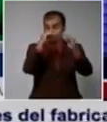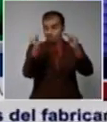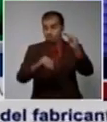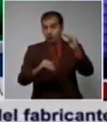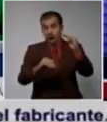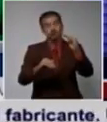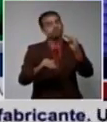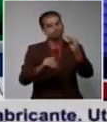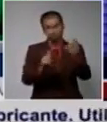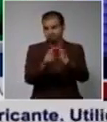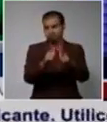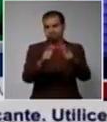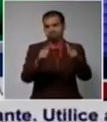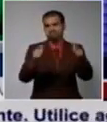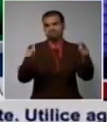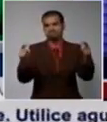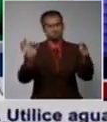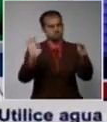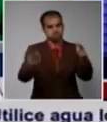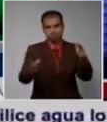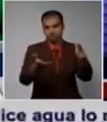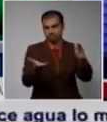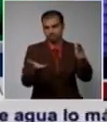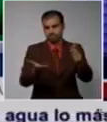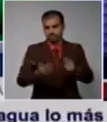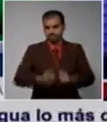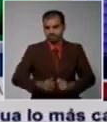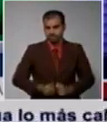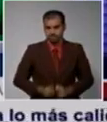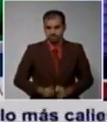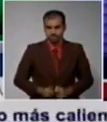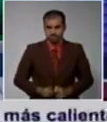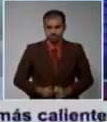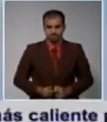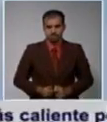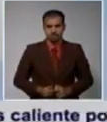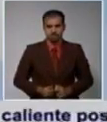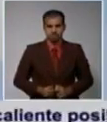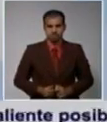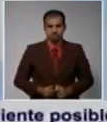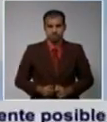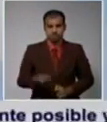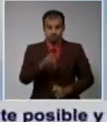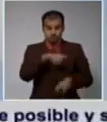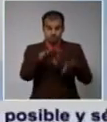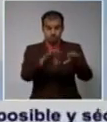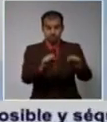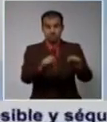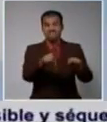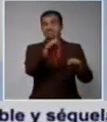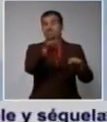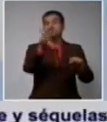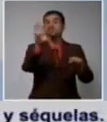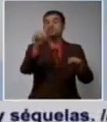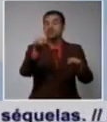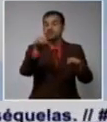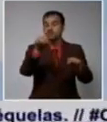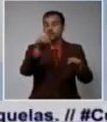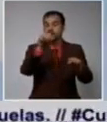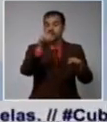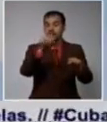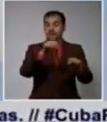edades pediátricas y lactantes. Ayer se confirmaron 130